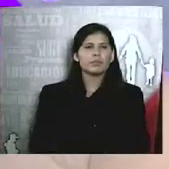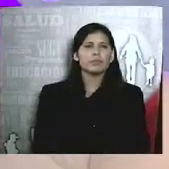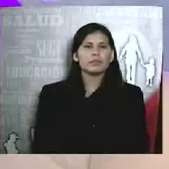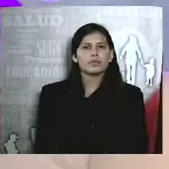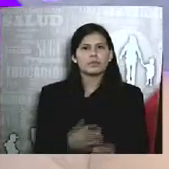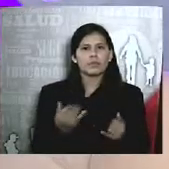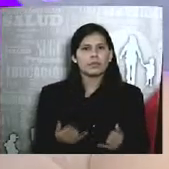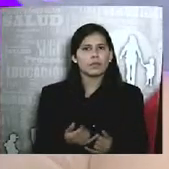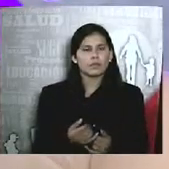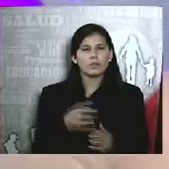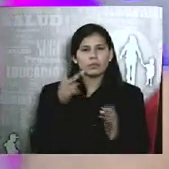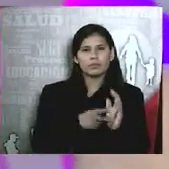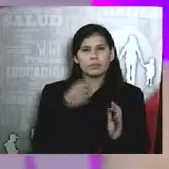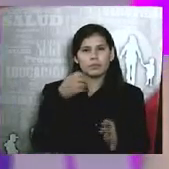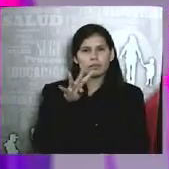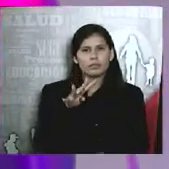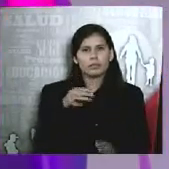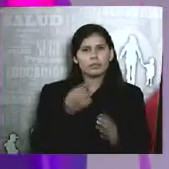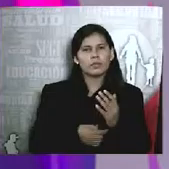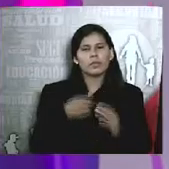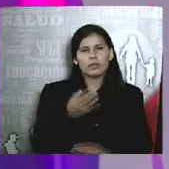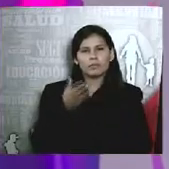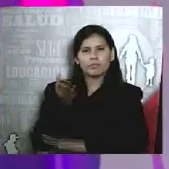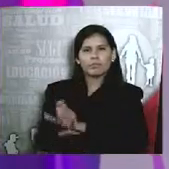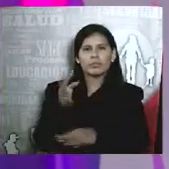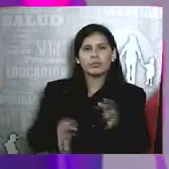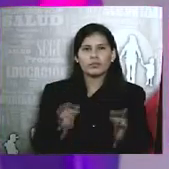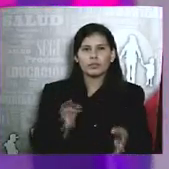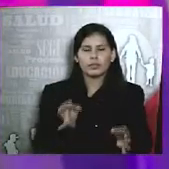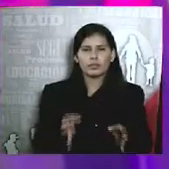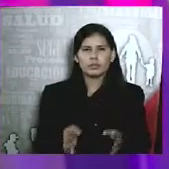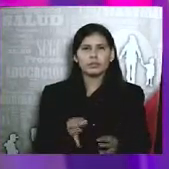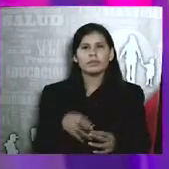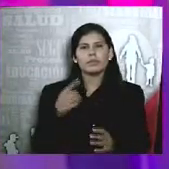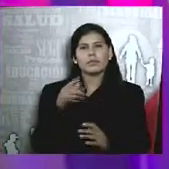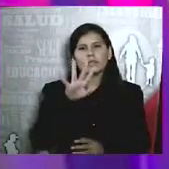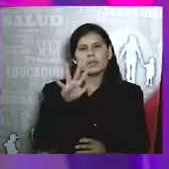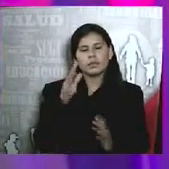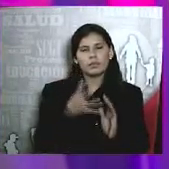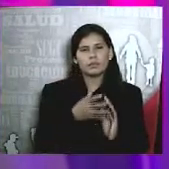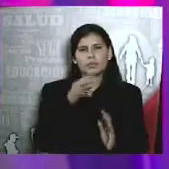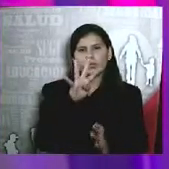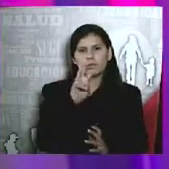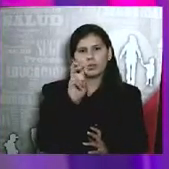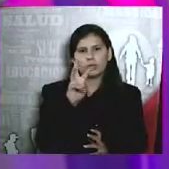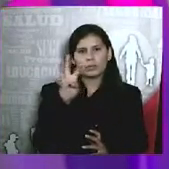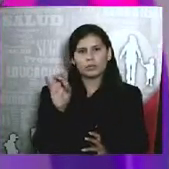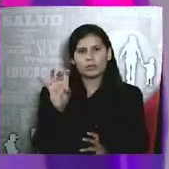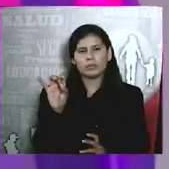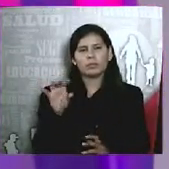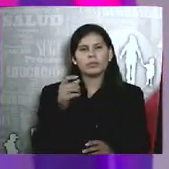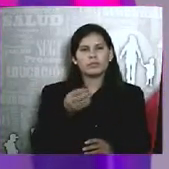se solicitaron ante los jueces y fiscales de la República 5.815 beneficios